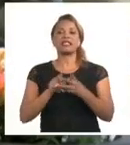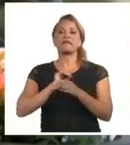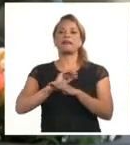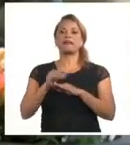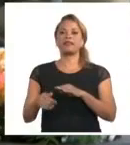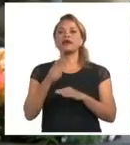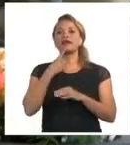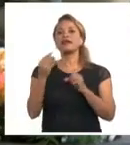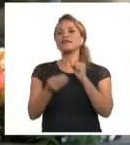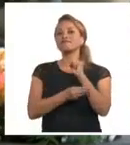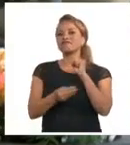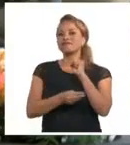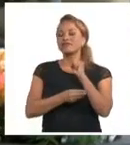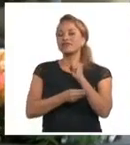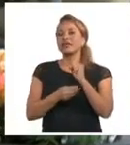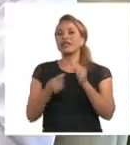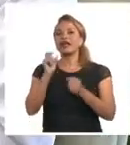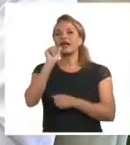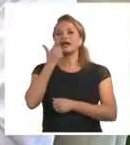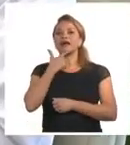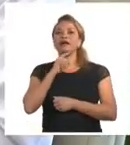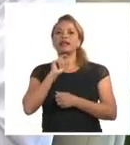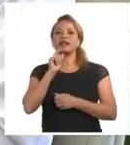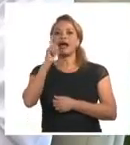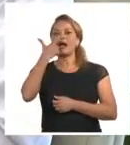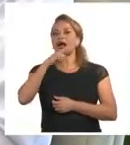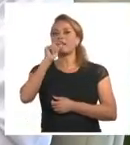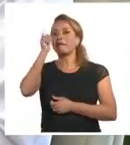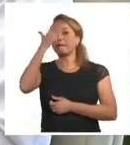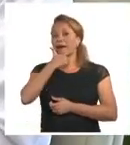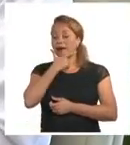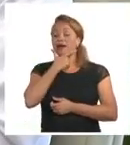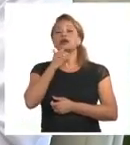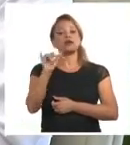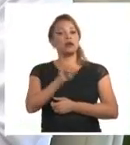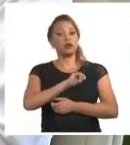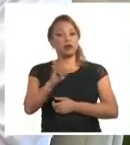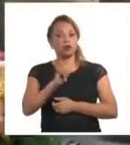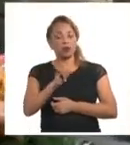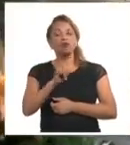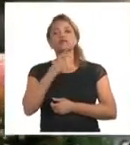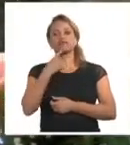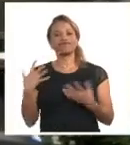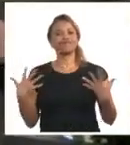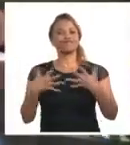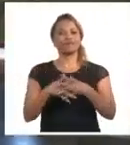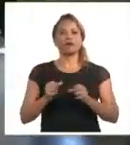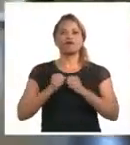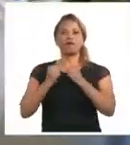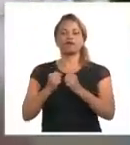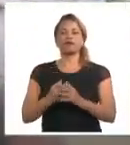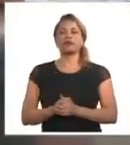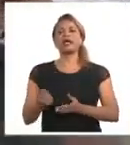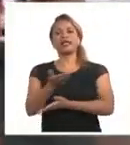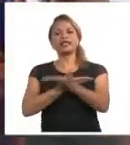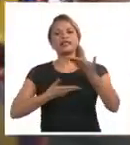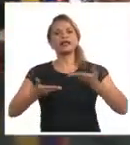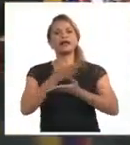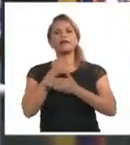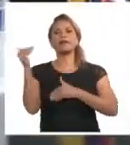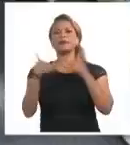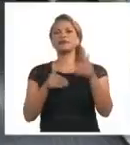permanente fortalecimiento de la Alianza Bolivariana para los Pueblos de Nuestra América, Tratado de Comercio de los Pueblos. En el fraternal intercambio